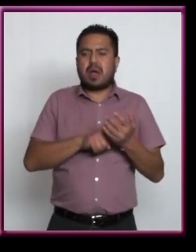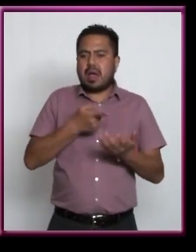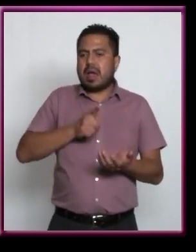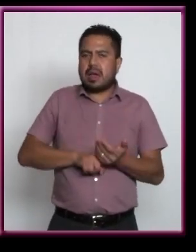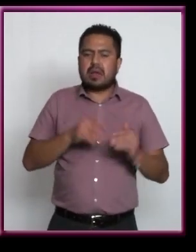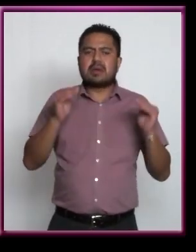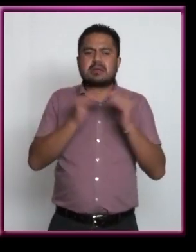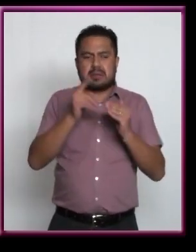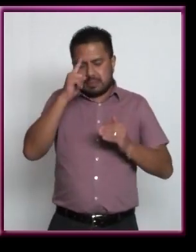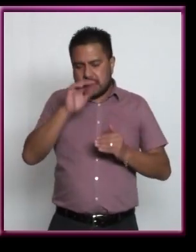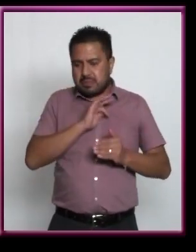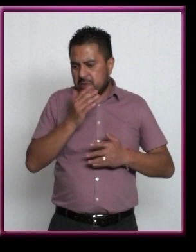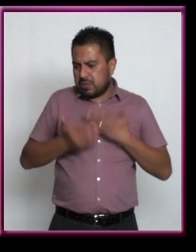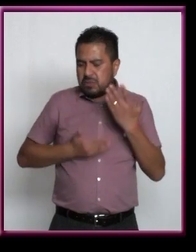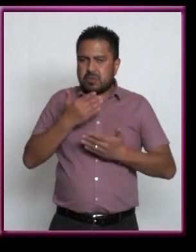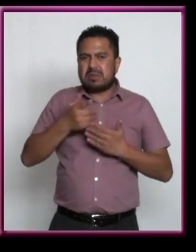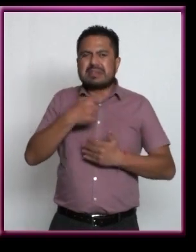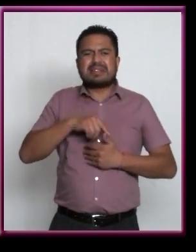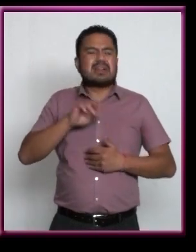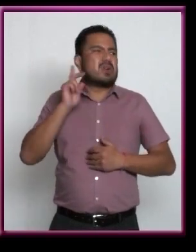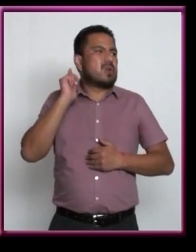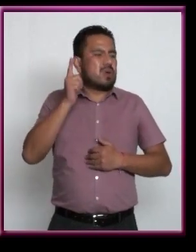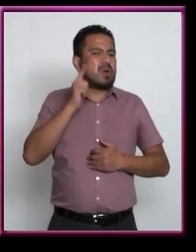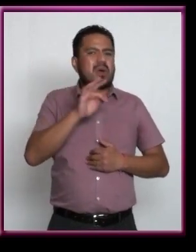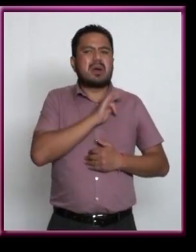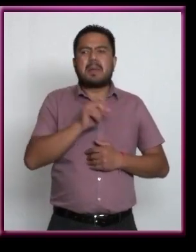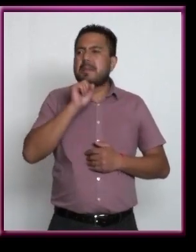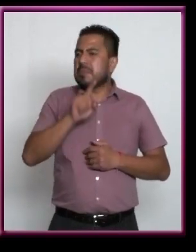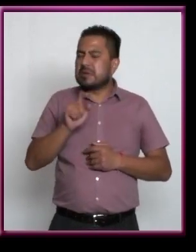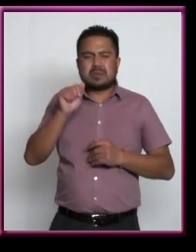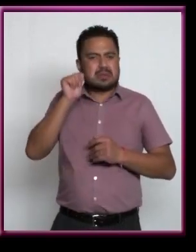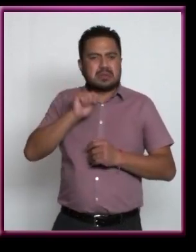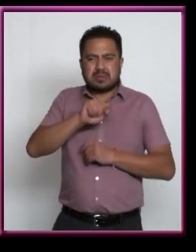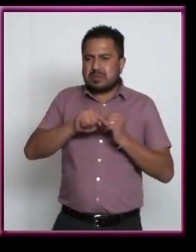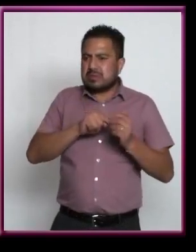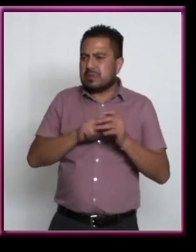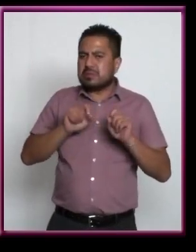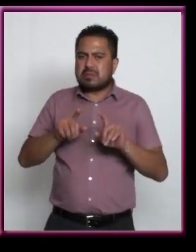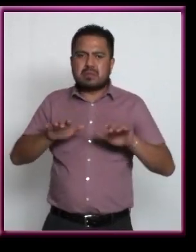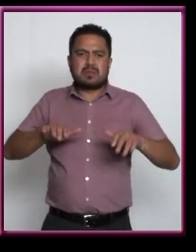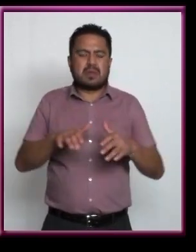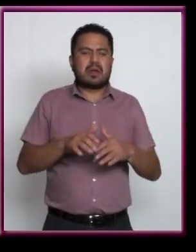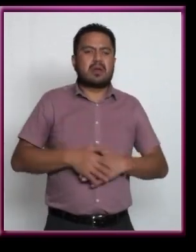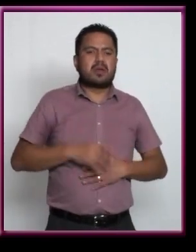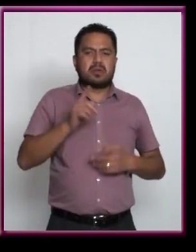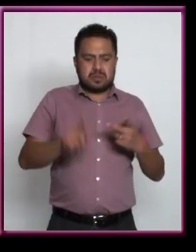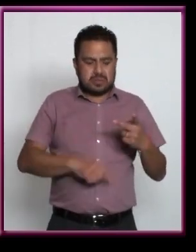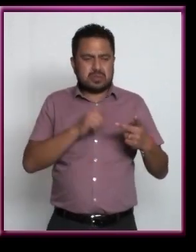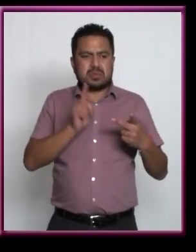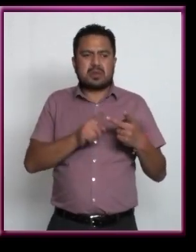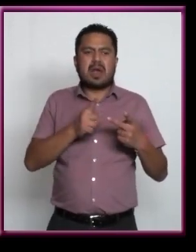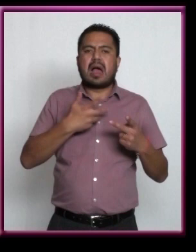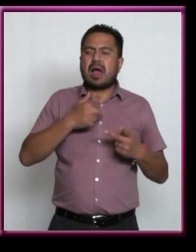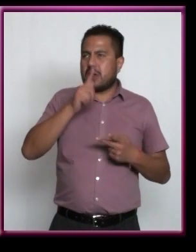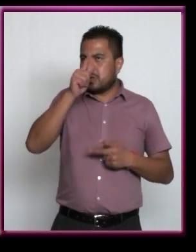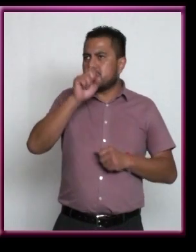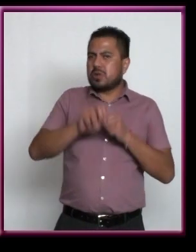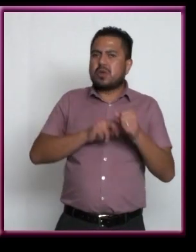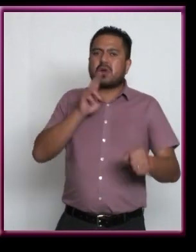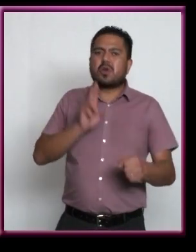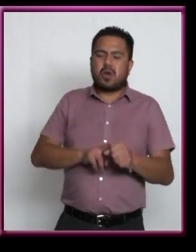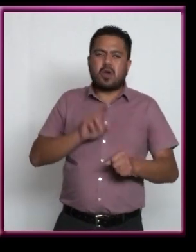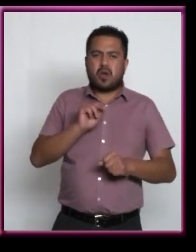de tu vivienda para estudiar. Procura que sea el mismo siempre. 2. Trata de que tenga luz natural